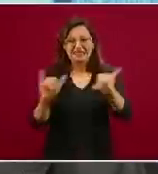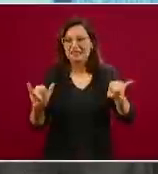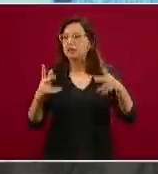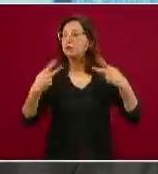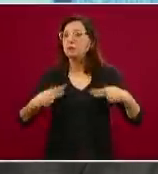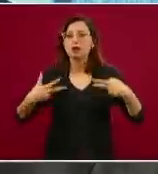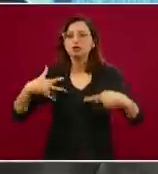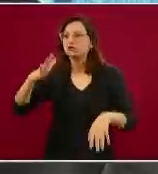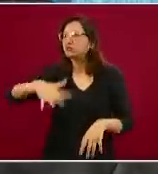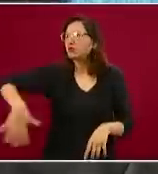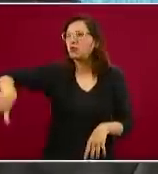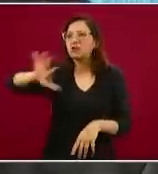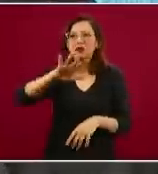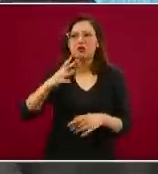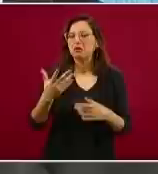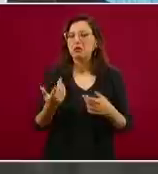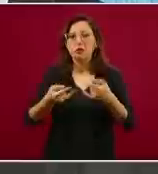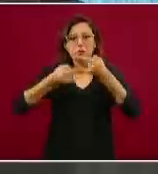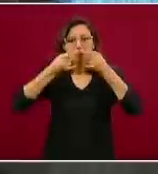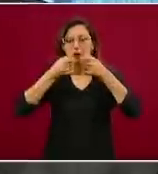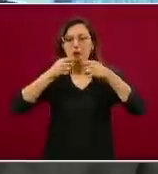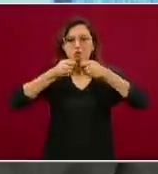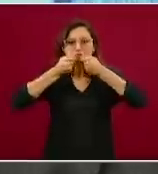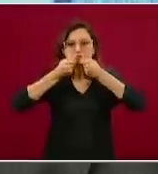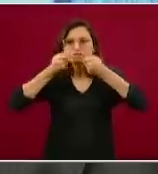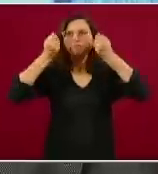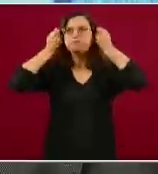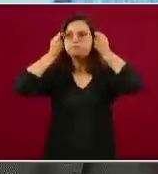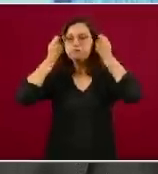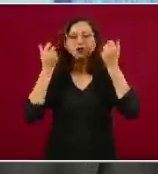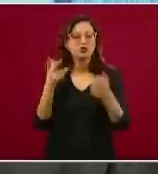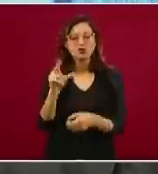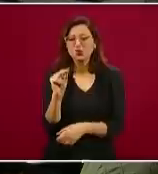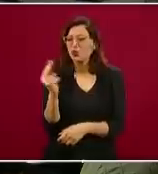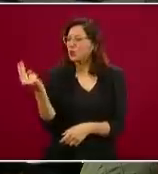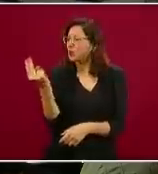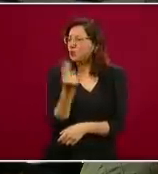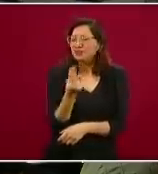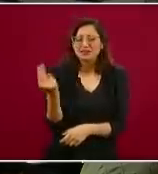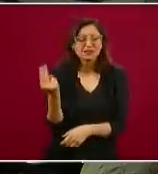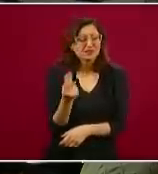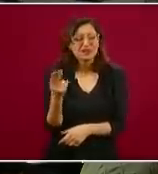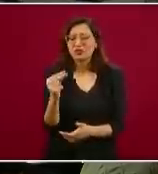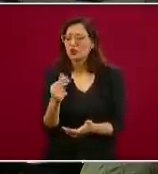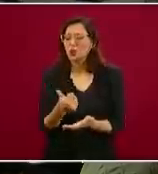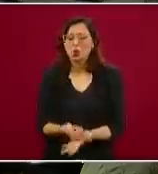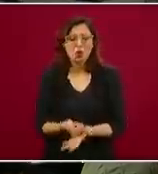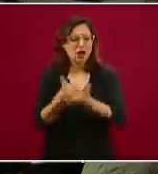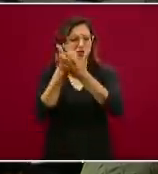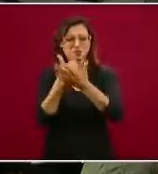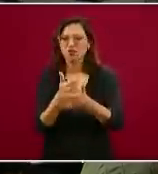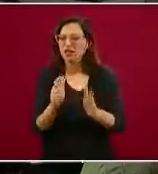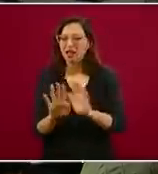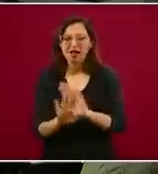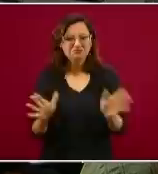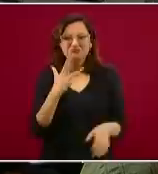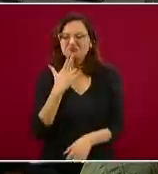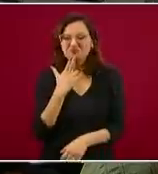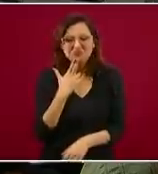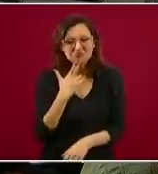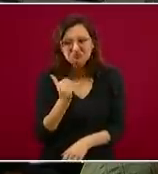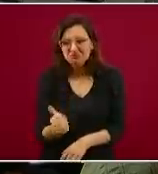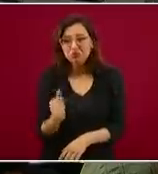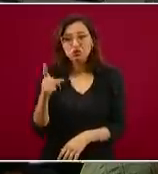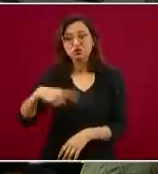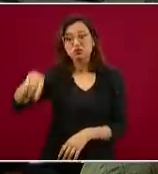población. Hemos enfatizado que el cubrebocas quirúrgico ordinario no es un mecanismo de precaución para quienes